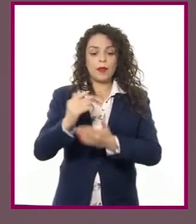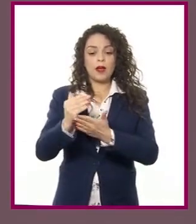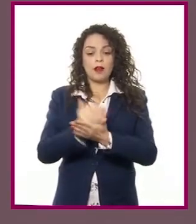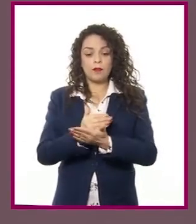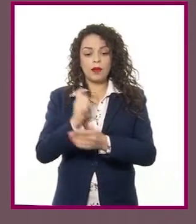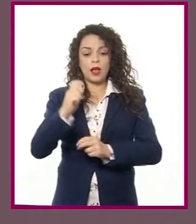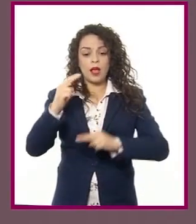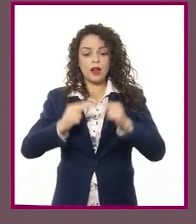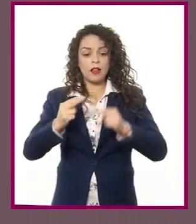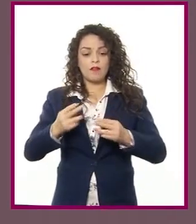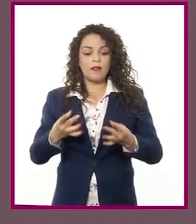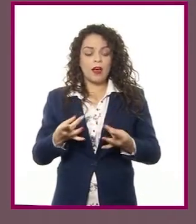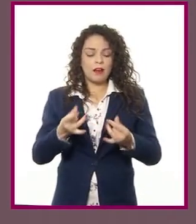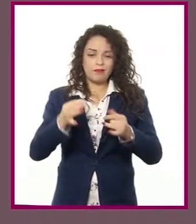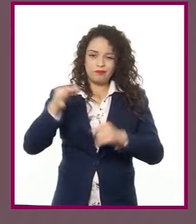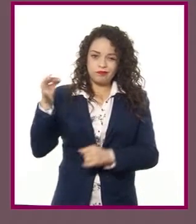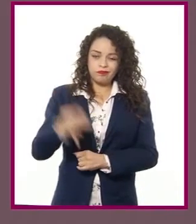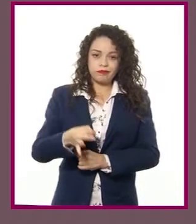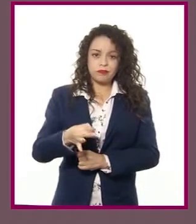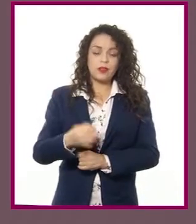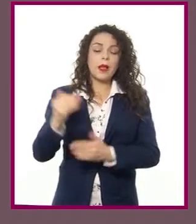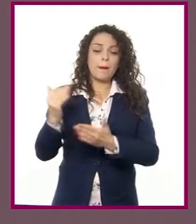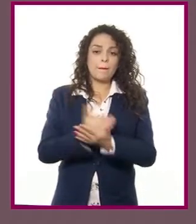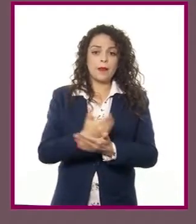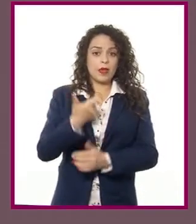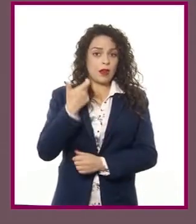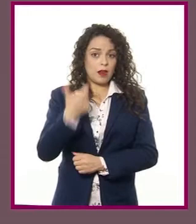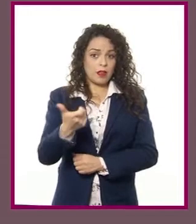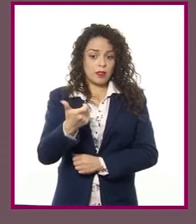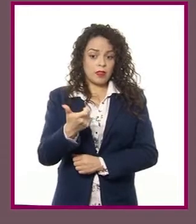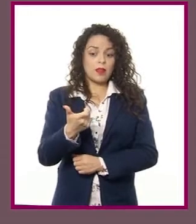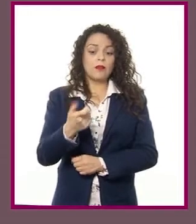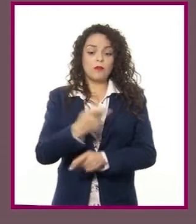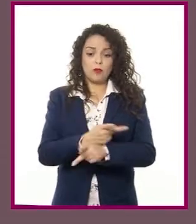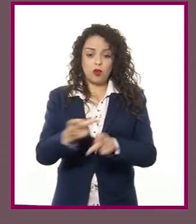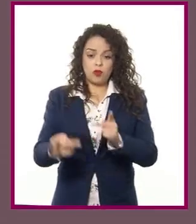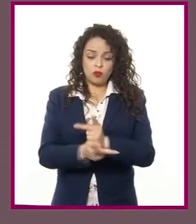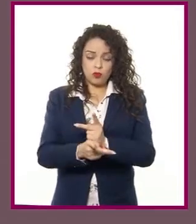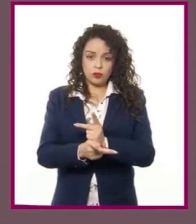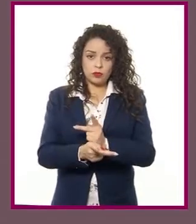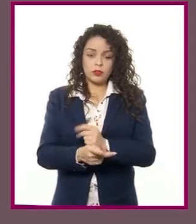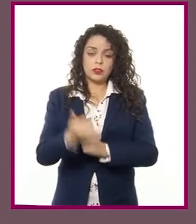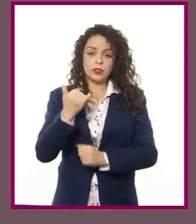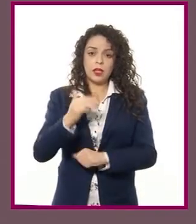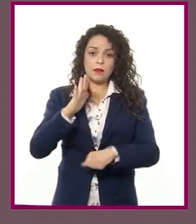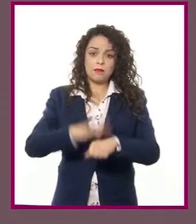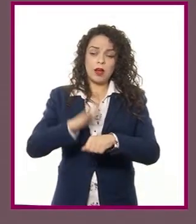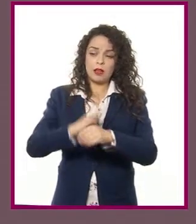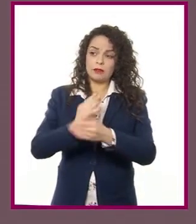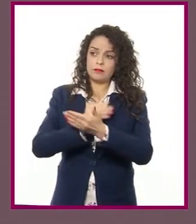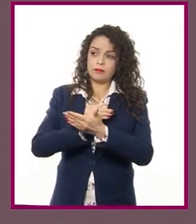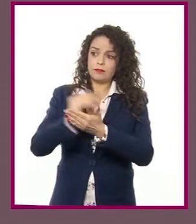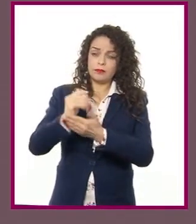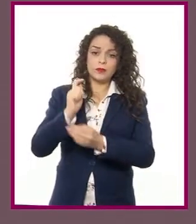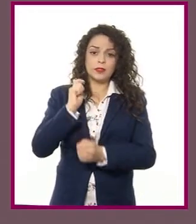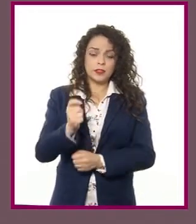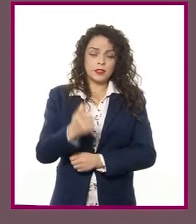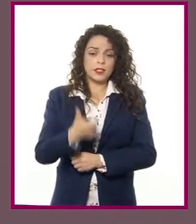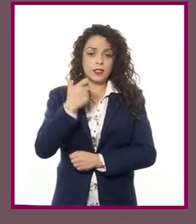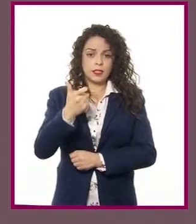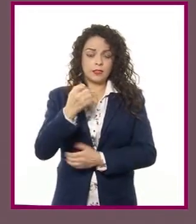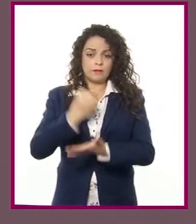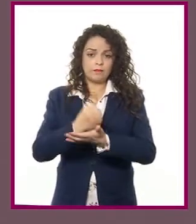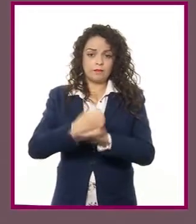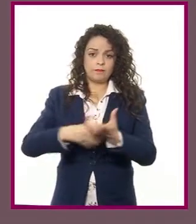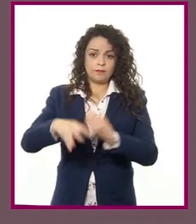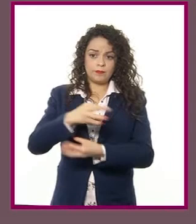crean empleo, reducen los precios de los bienes de consumo, promueven el crecimiento económico, amplían la oferta y